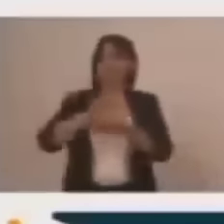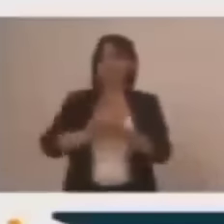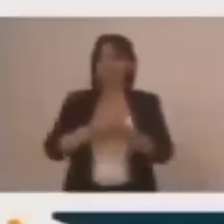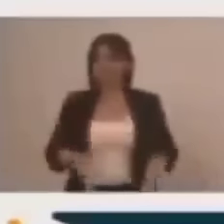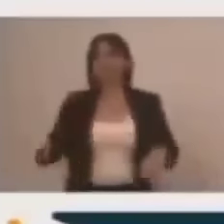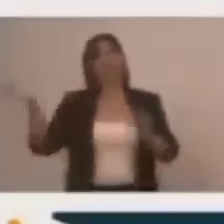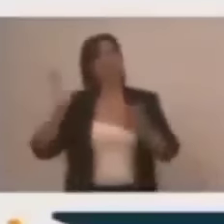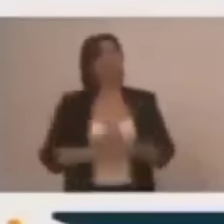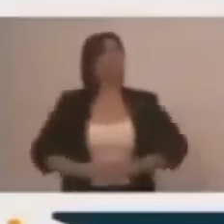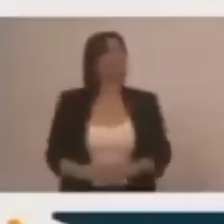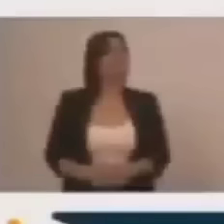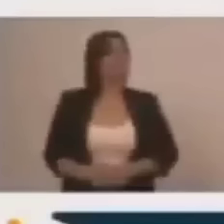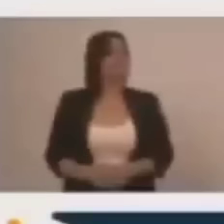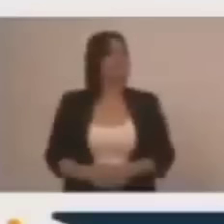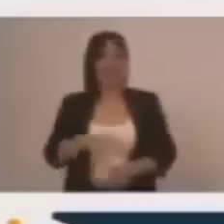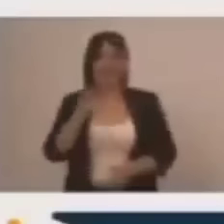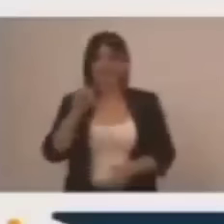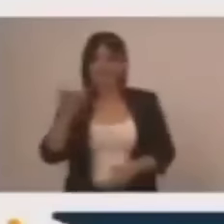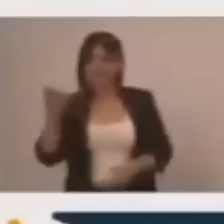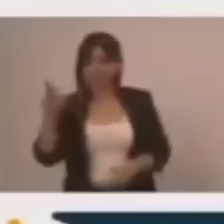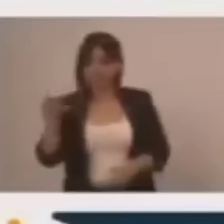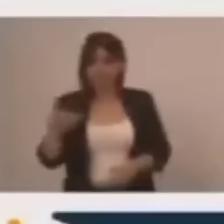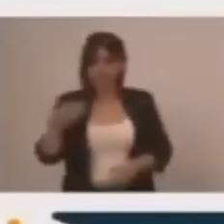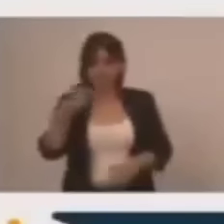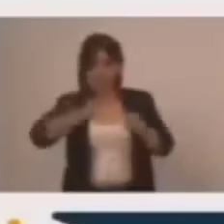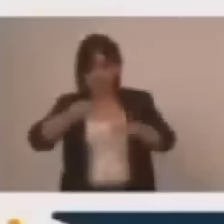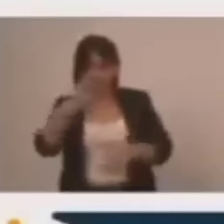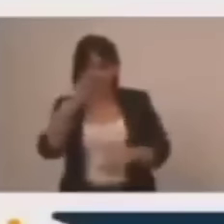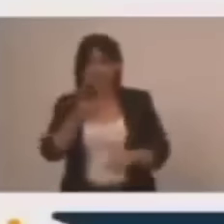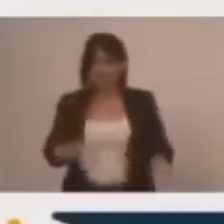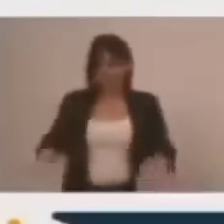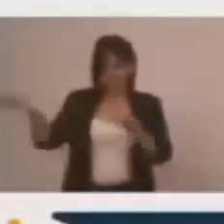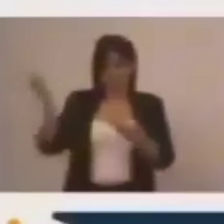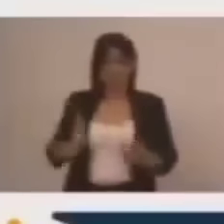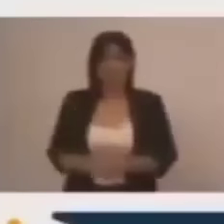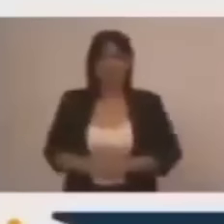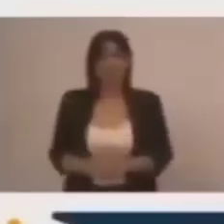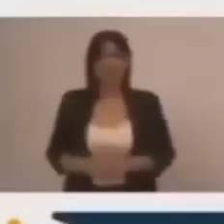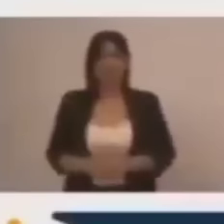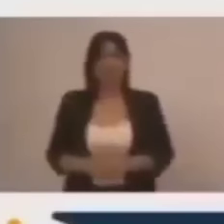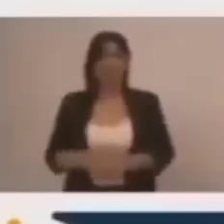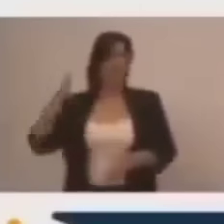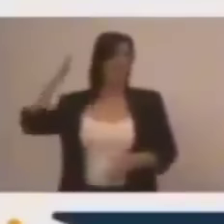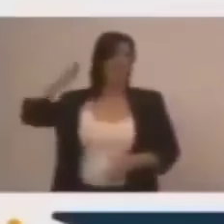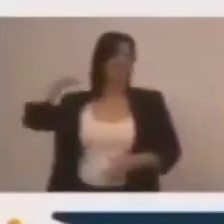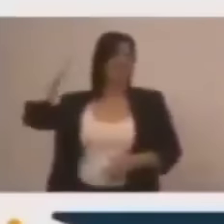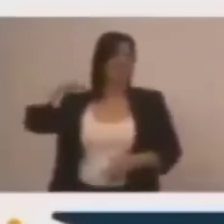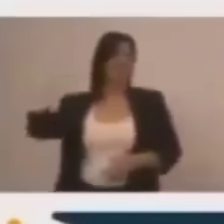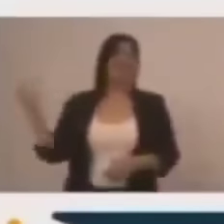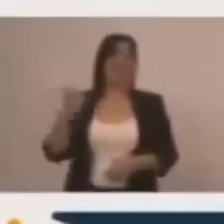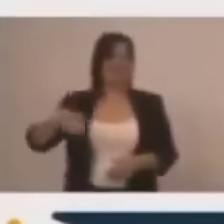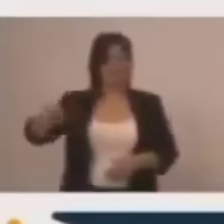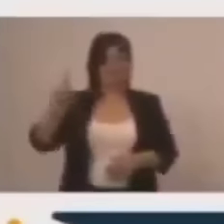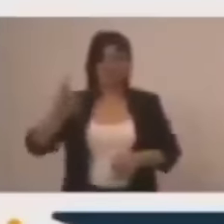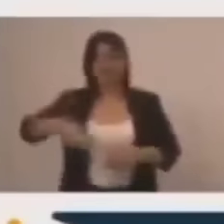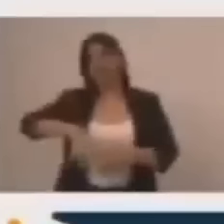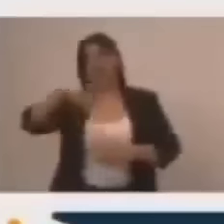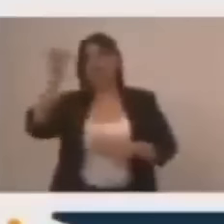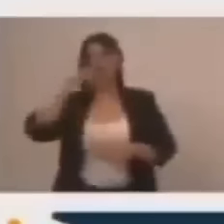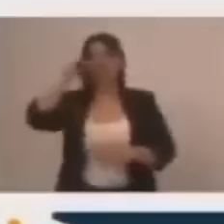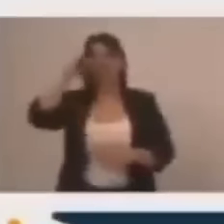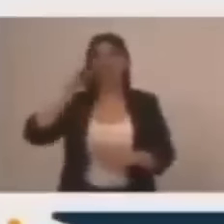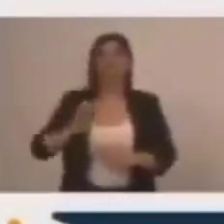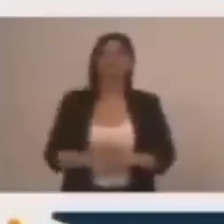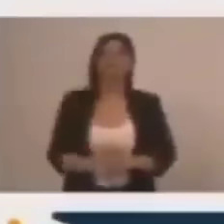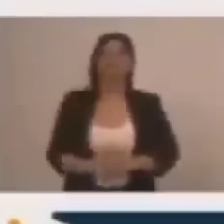acá. ¿Quieren pícaros de bandidos? Ahí tienen uno. Y todos detrás que se robaron a Medellín, esos sí son pícaros